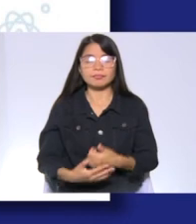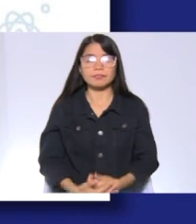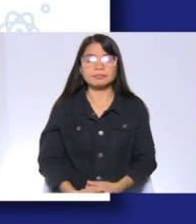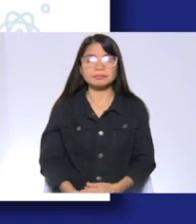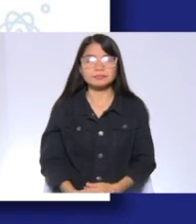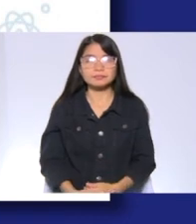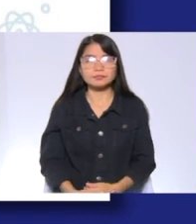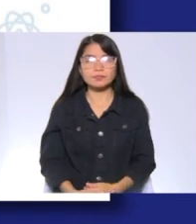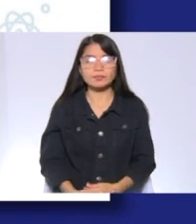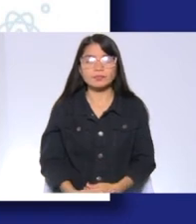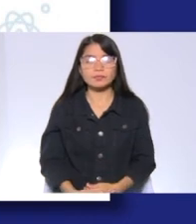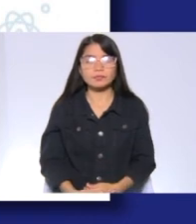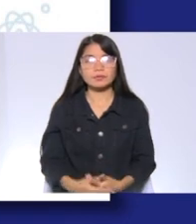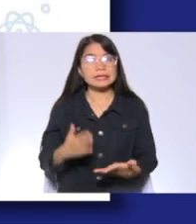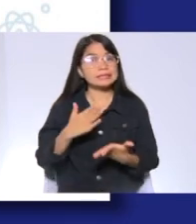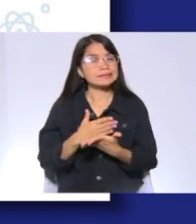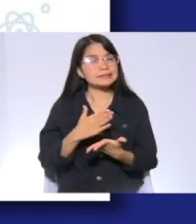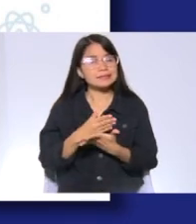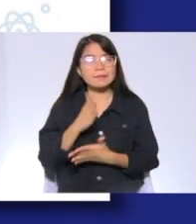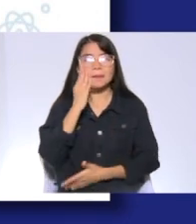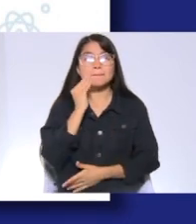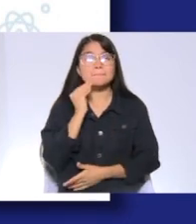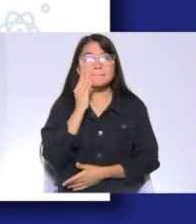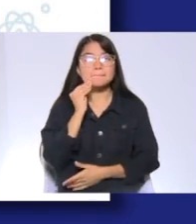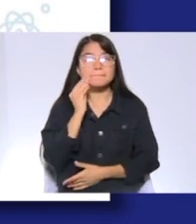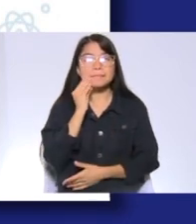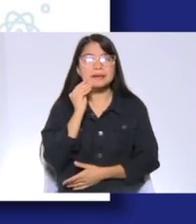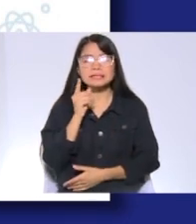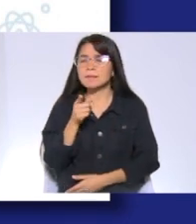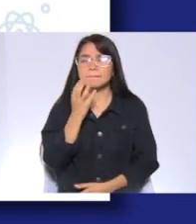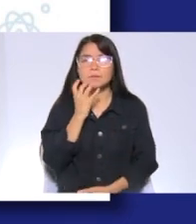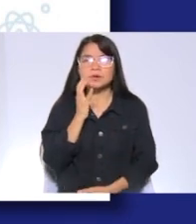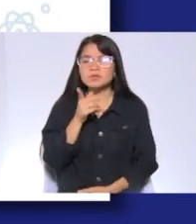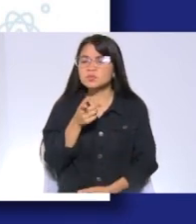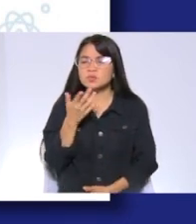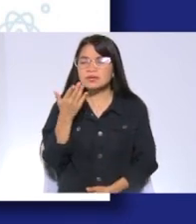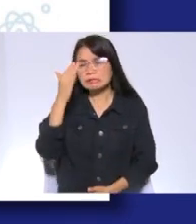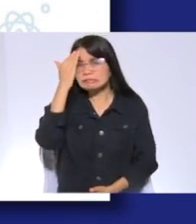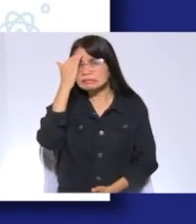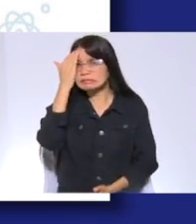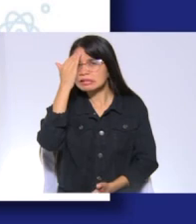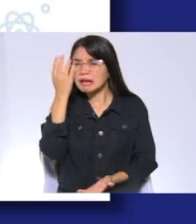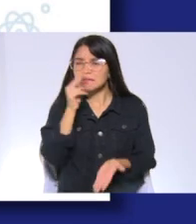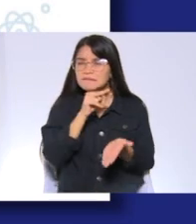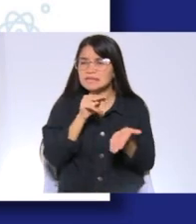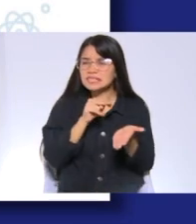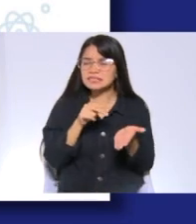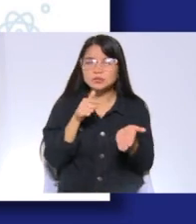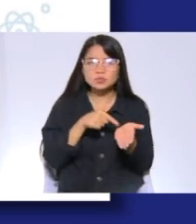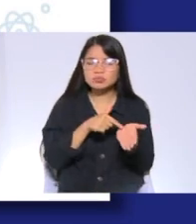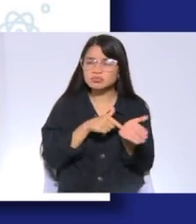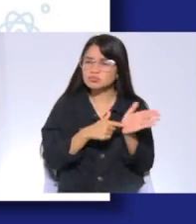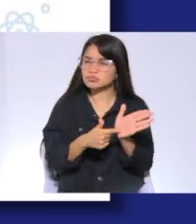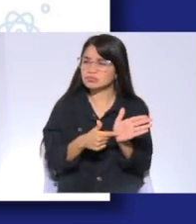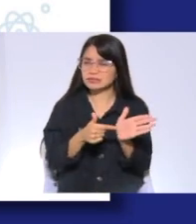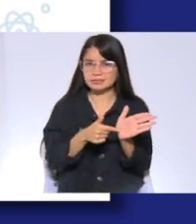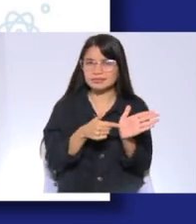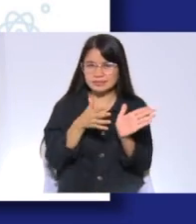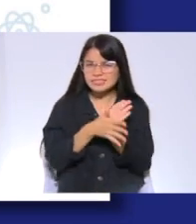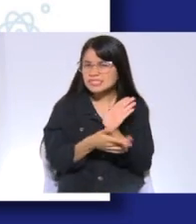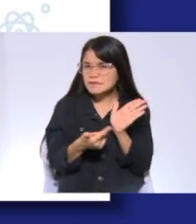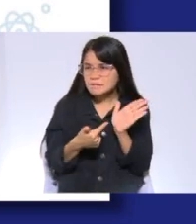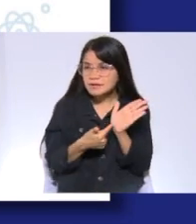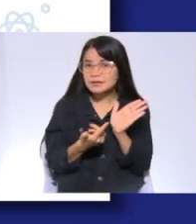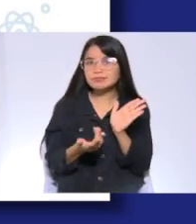experiencia que sabes cuáles conocimientos previos puedes tener de una lectura determinada. Es así, profe. Sobre todo cuando